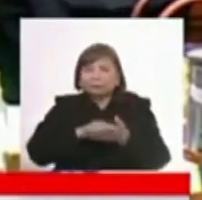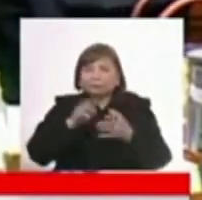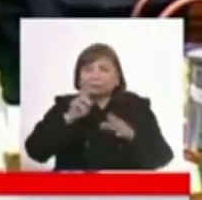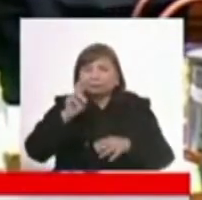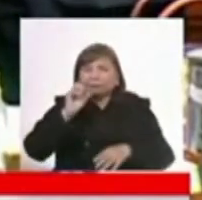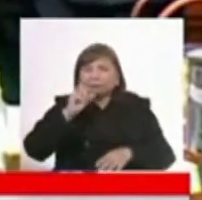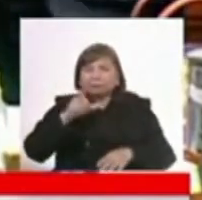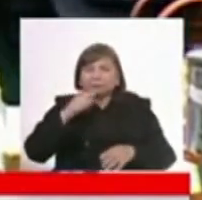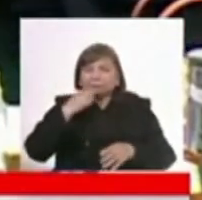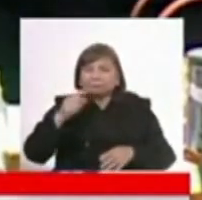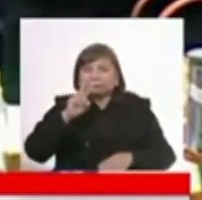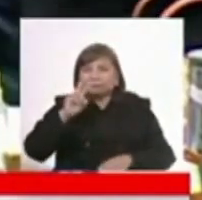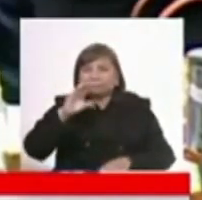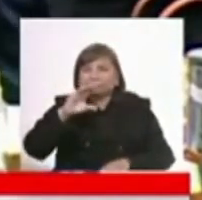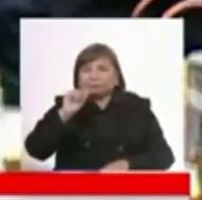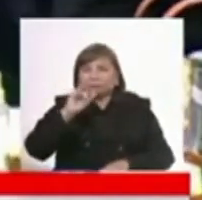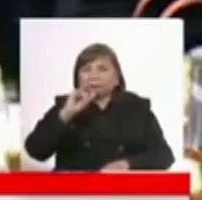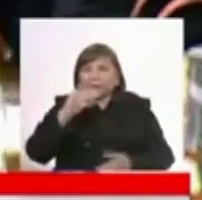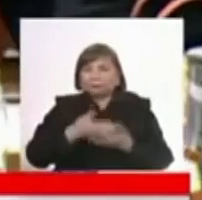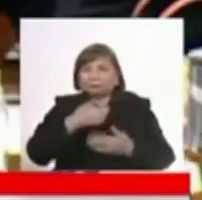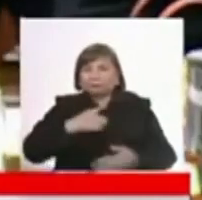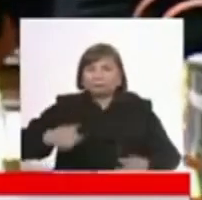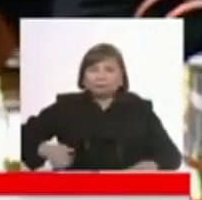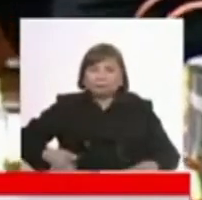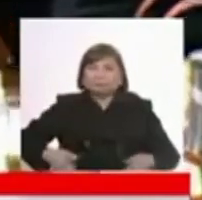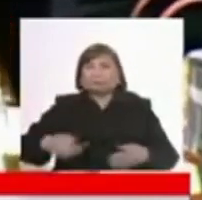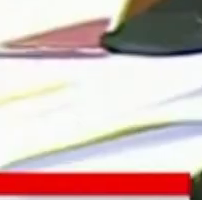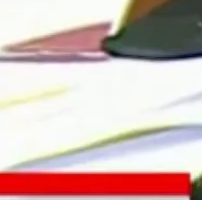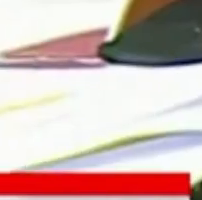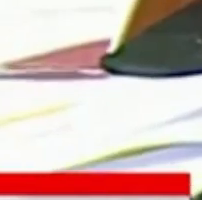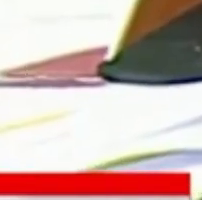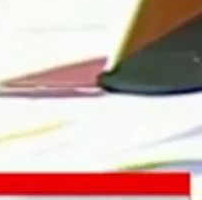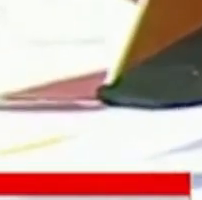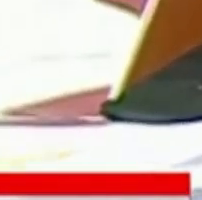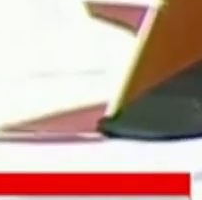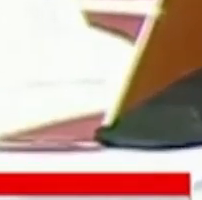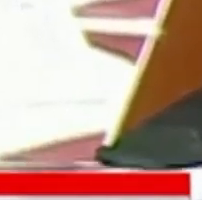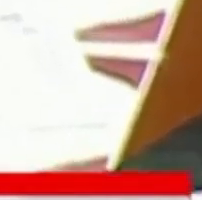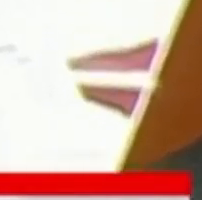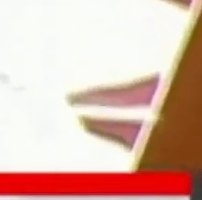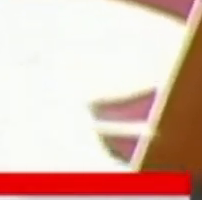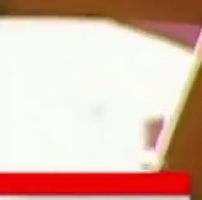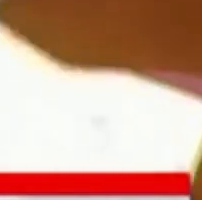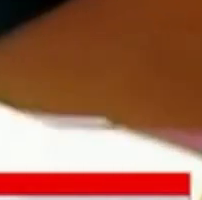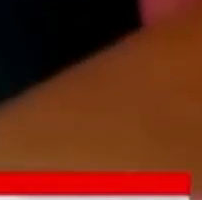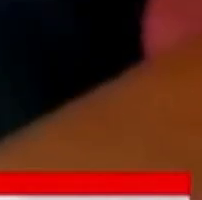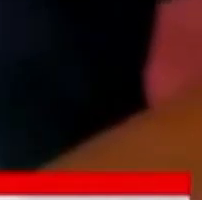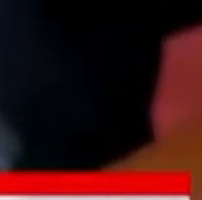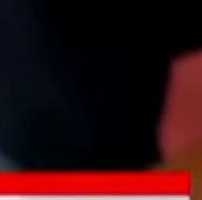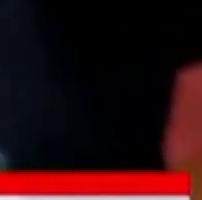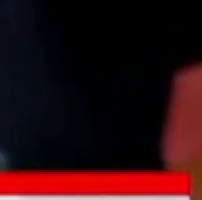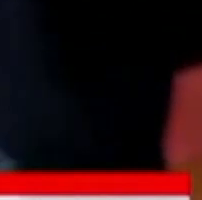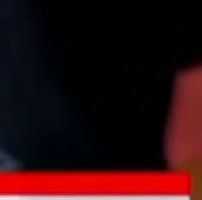cuando la barba de su vecino está Ardiendo ponga la suya en remojo y lo digo por el sistema por la la protección que debe tener un